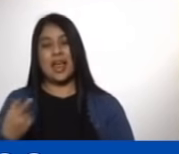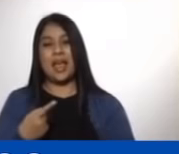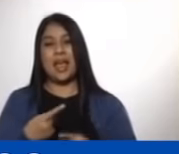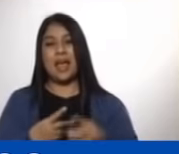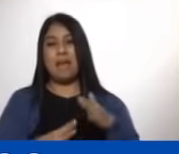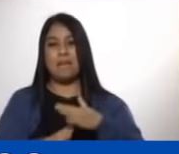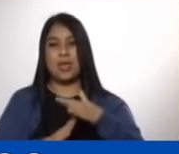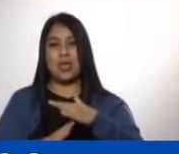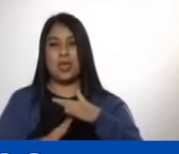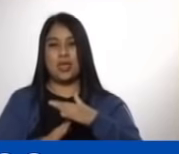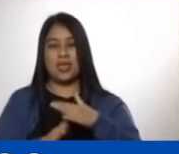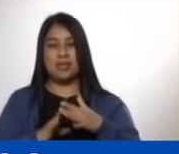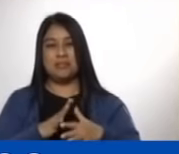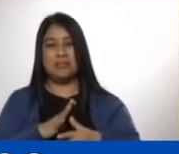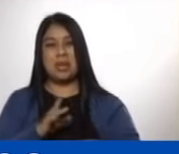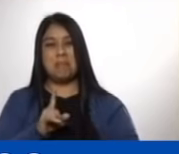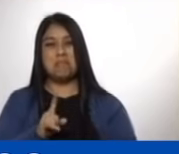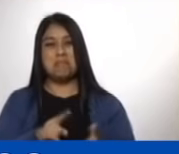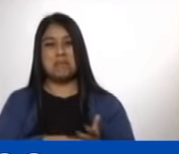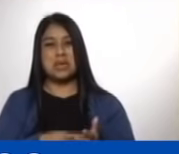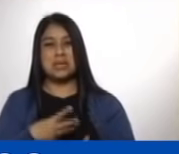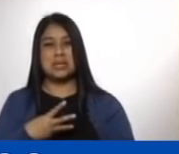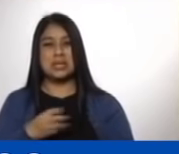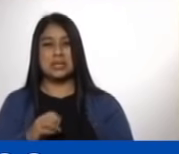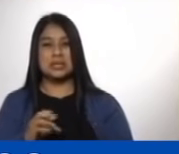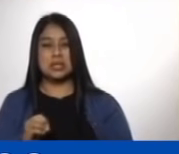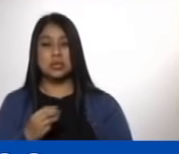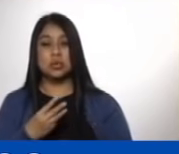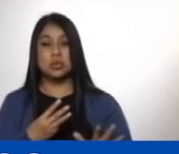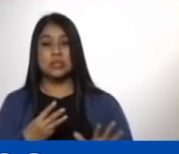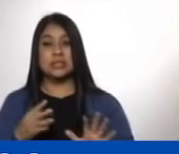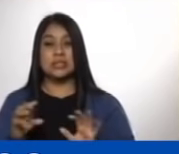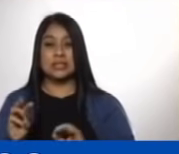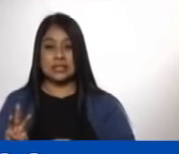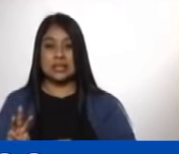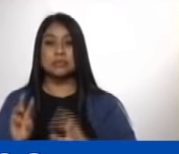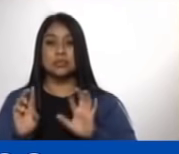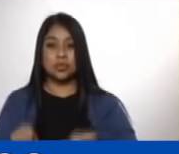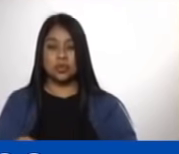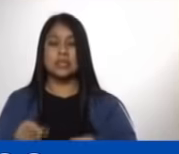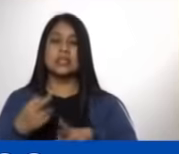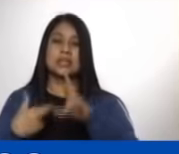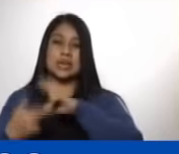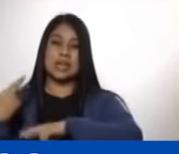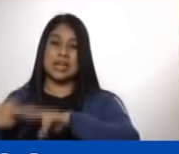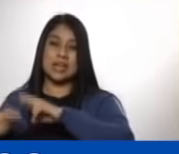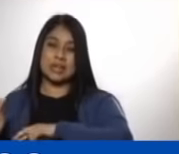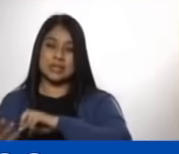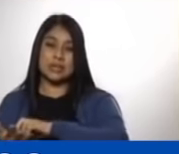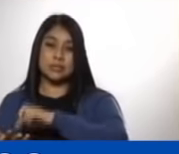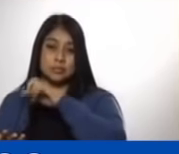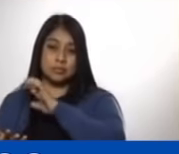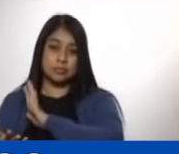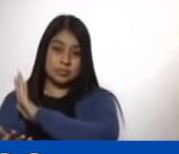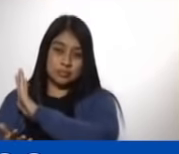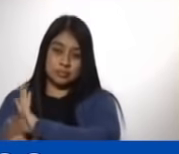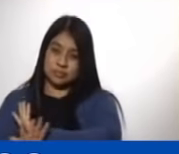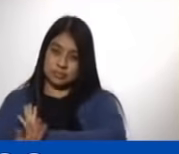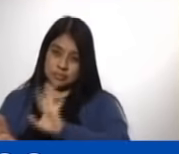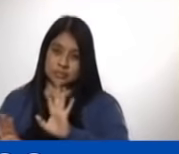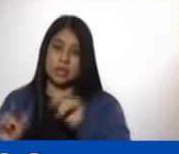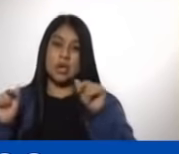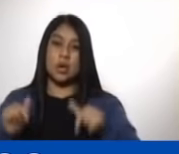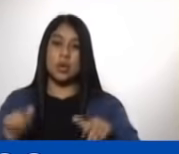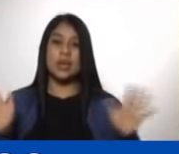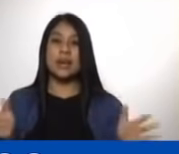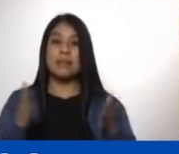un cálculo de 1.383 personas retornadas y al día de hoy por la mañana ya estamos llegando prácticamente